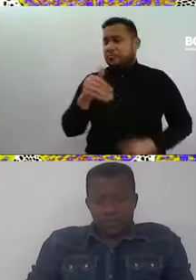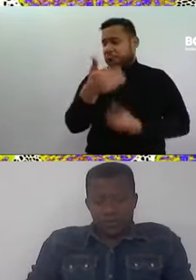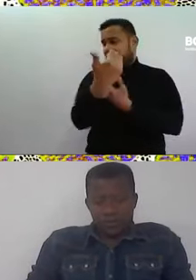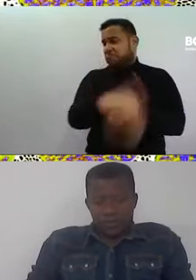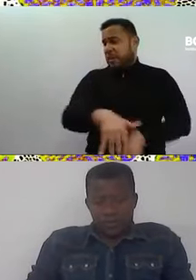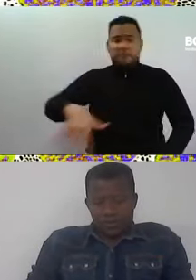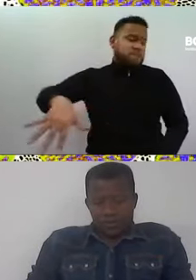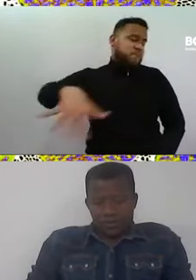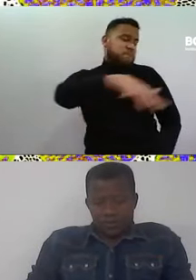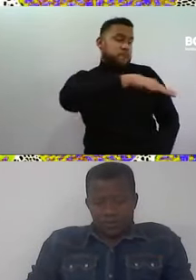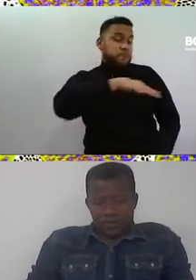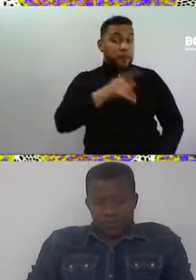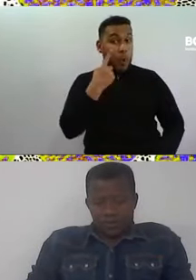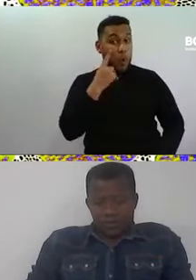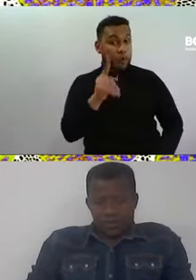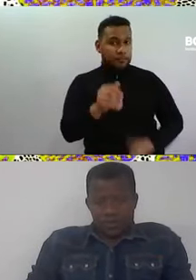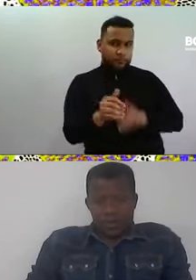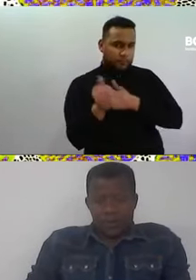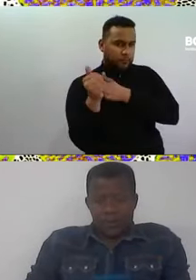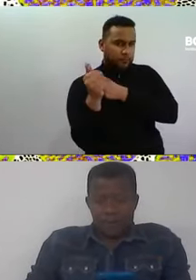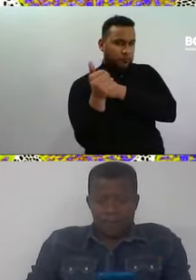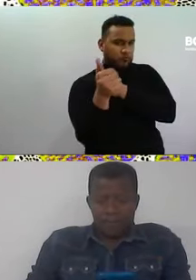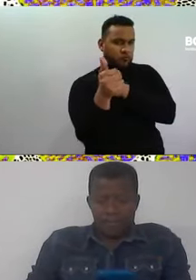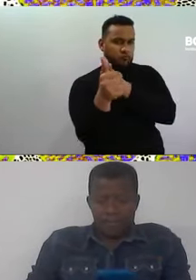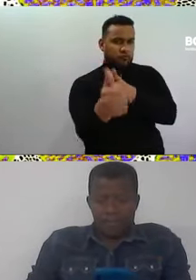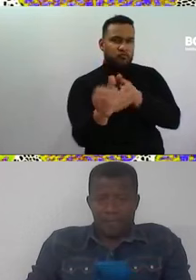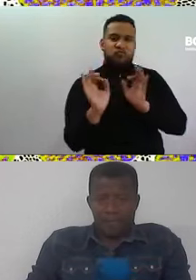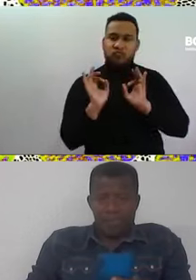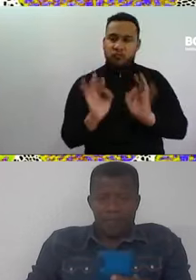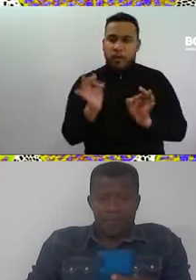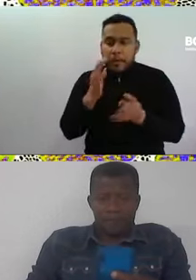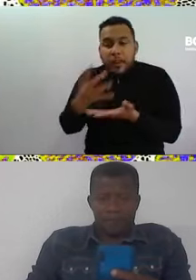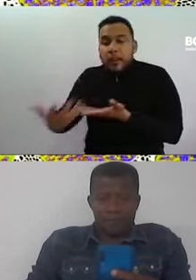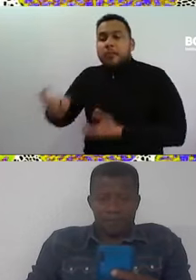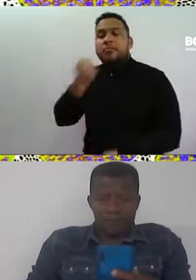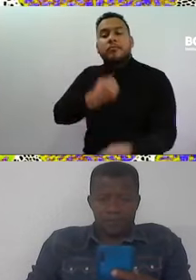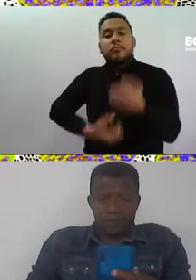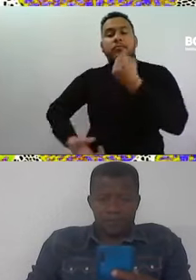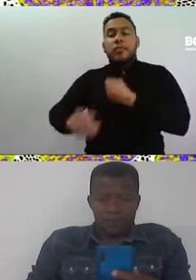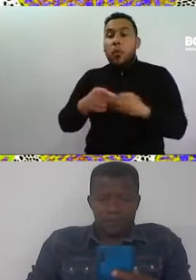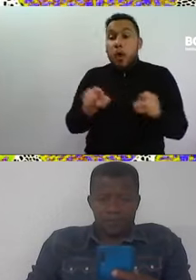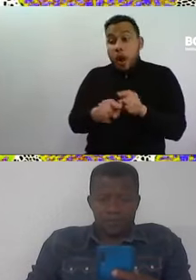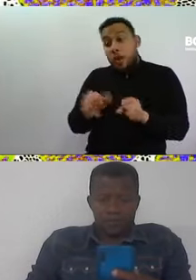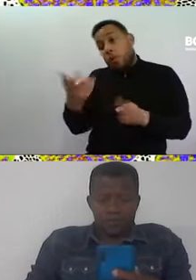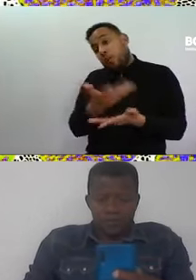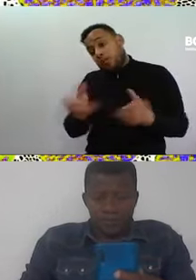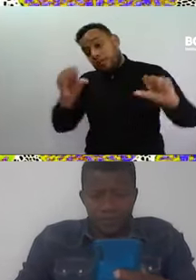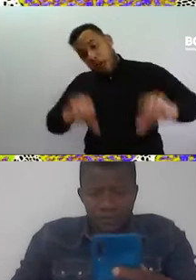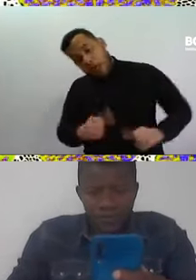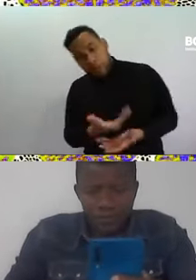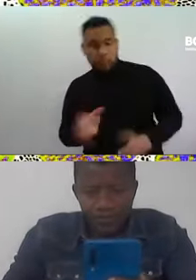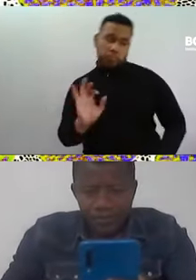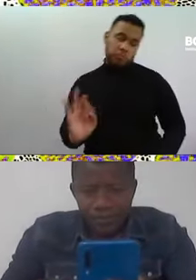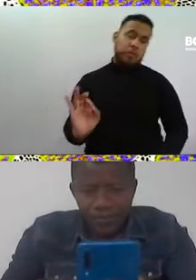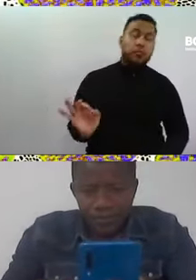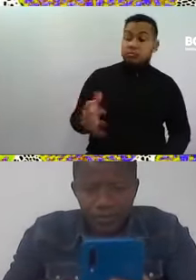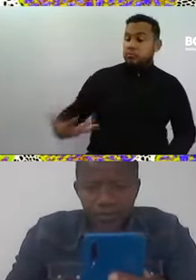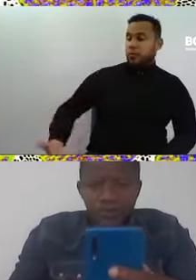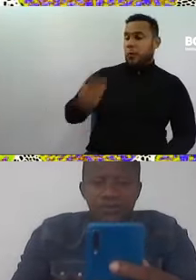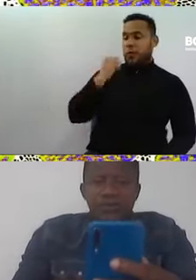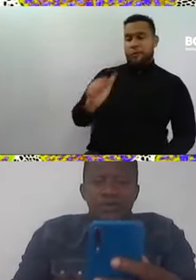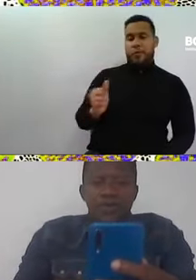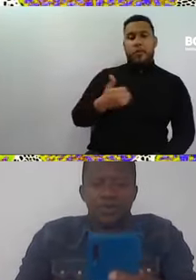con la buena orientación que tengas, tú siempre vas a coger lo bueno. Y como pueblo bueno que es Palenque, nos da lo bueno.